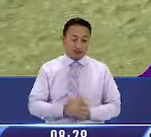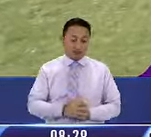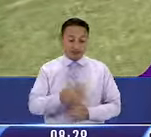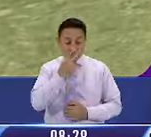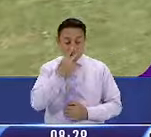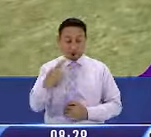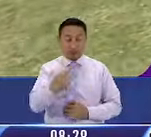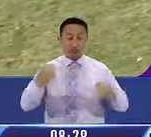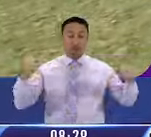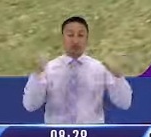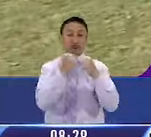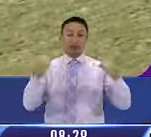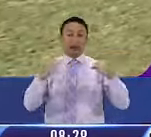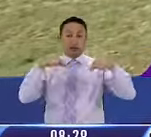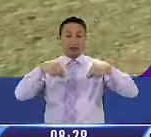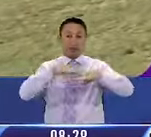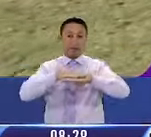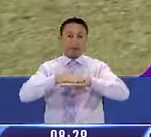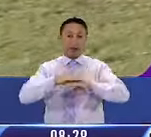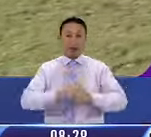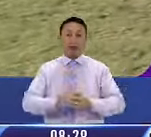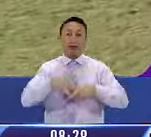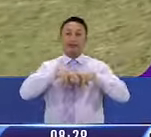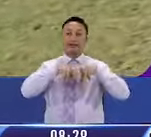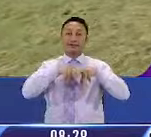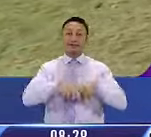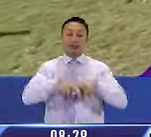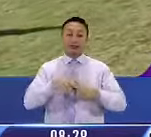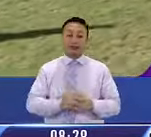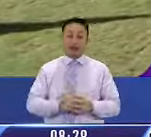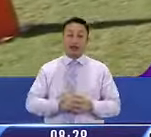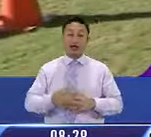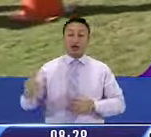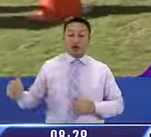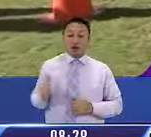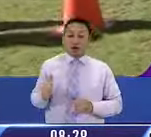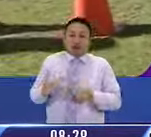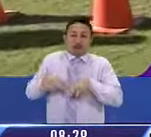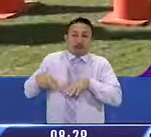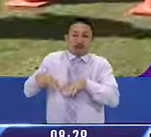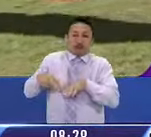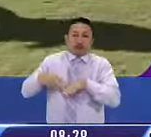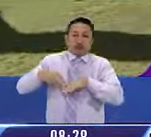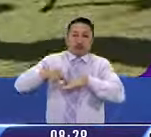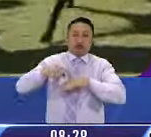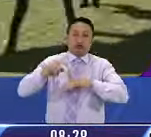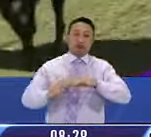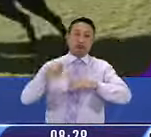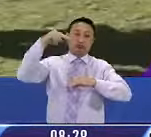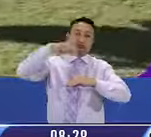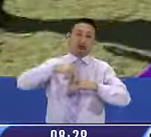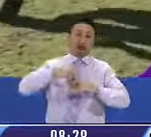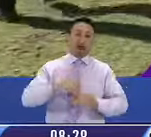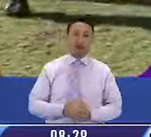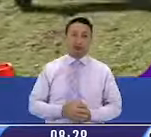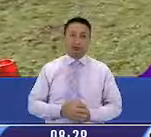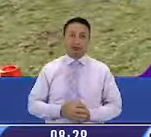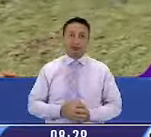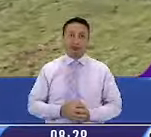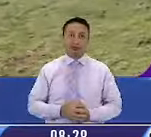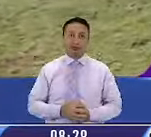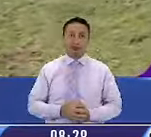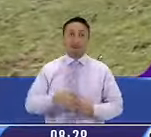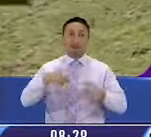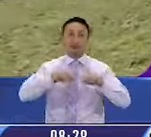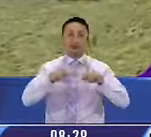ejercicios de obediencia básica, como el sentado, por ejemplo, el caminado junto al guía, el salto, el hop, ¿sí? Vamos a hacer